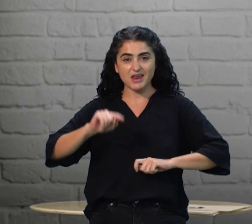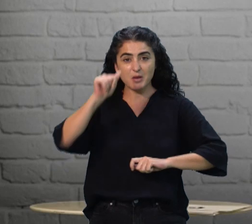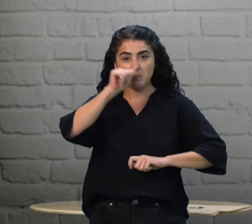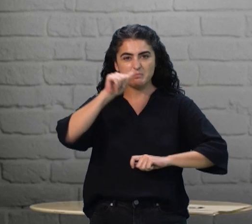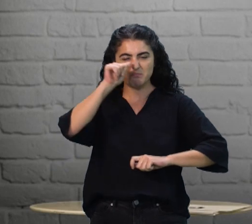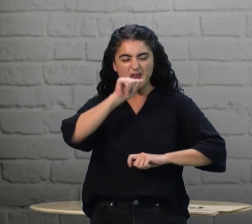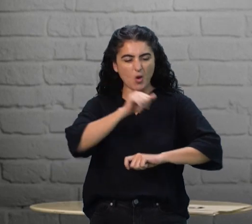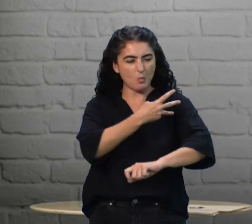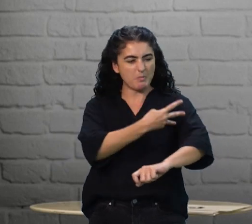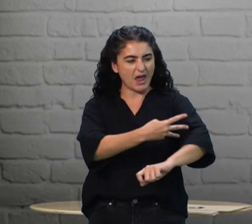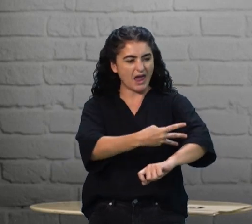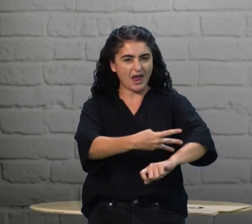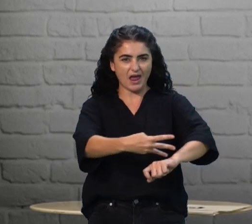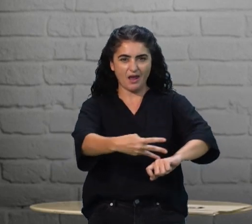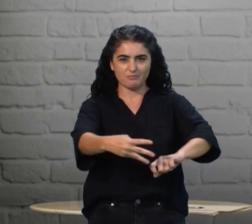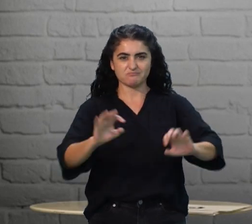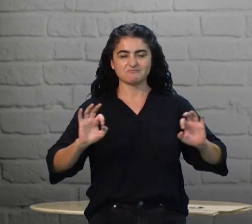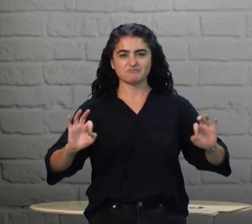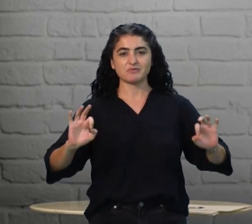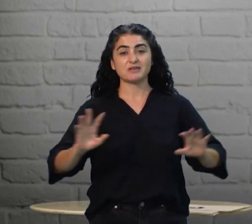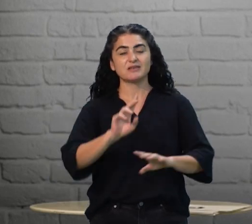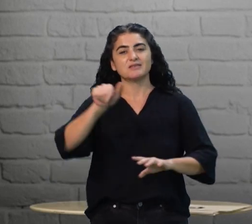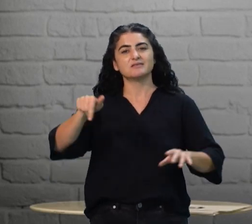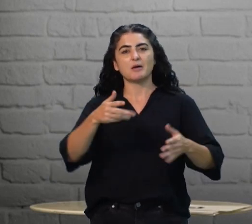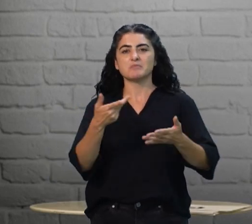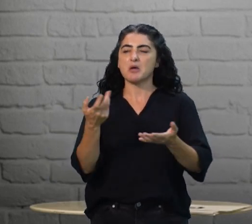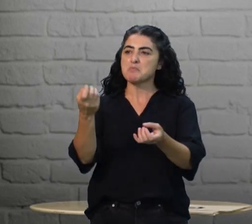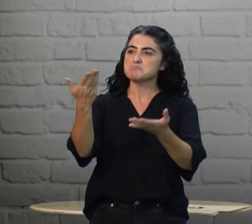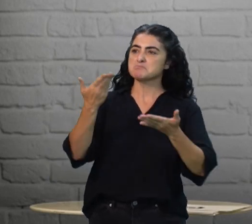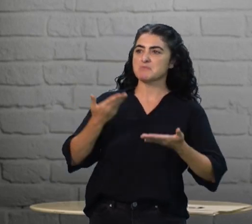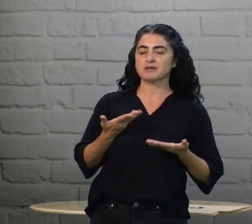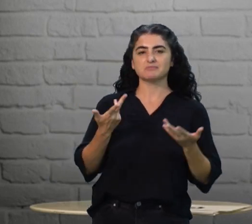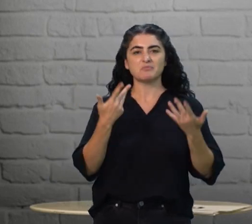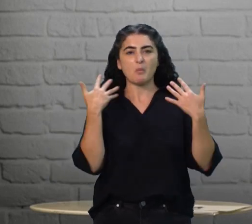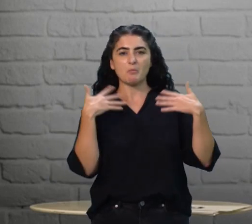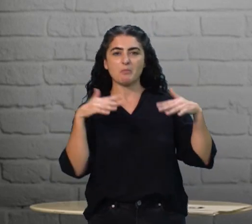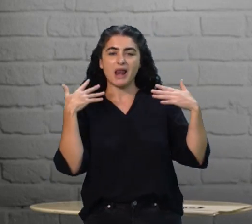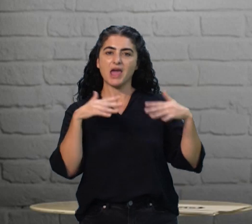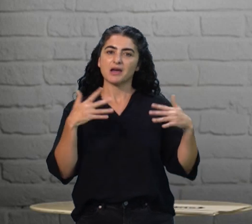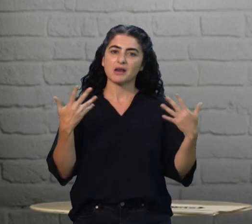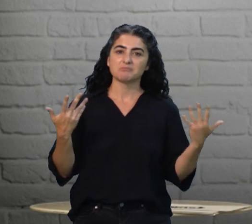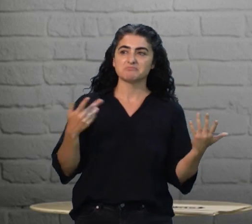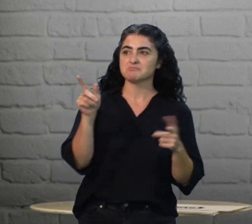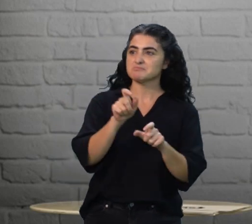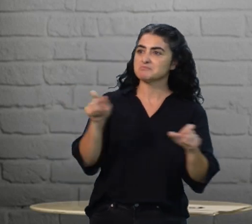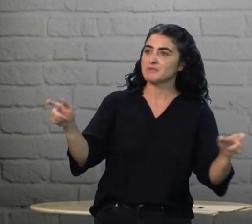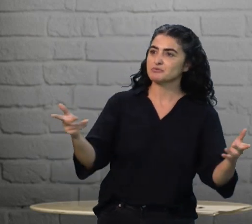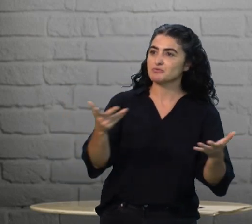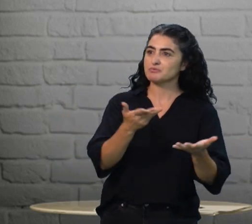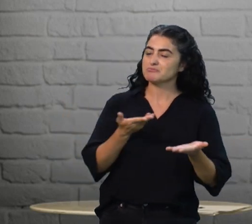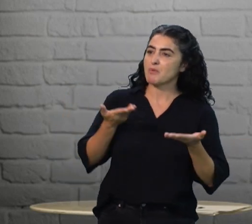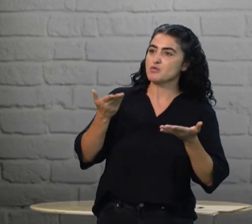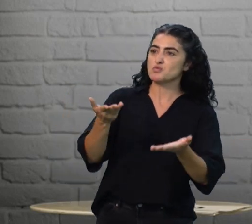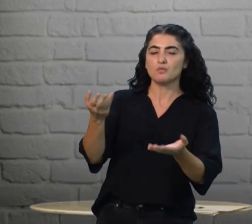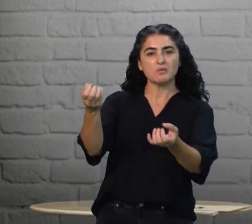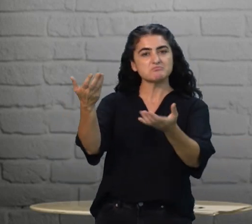y luego pues yo creo que es ser hospitalario ser alegre ser acogedor ser generoso